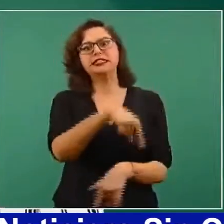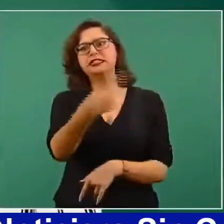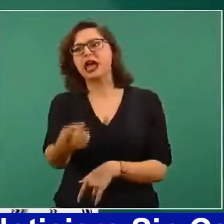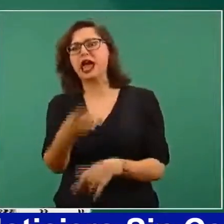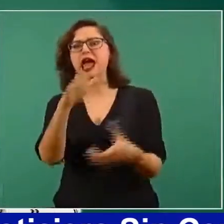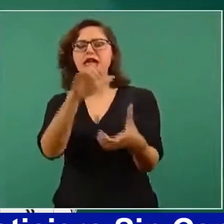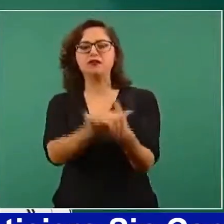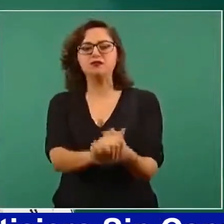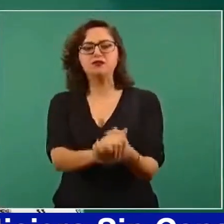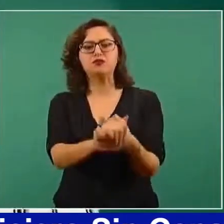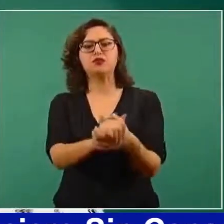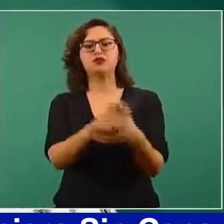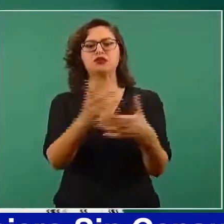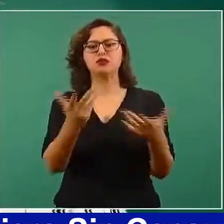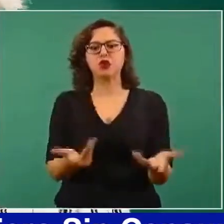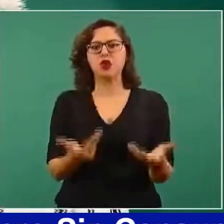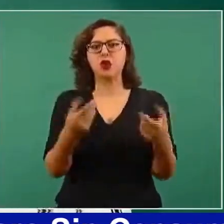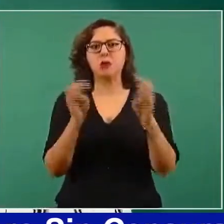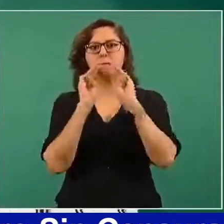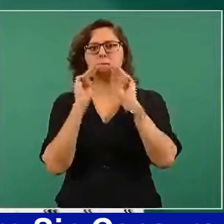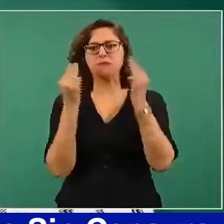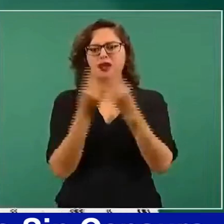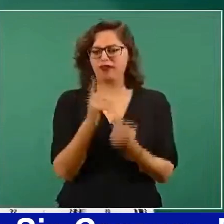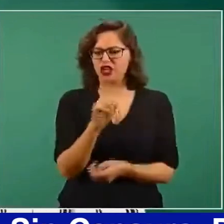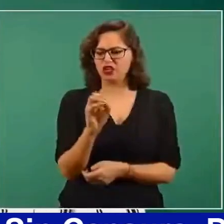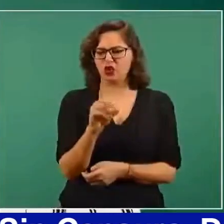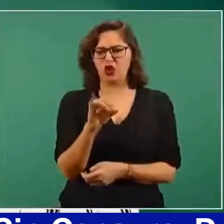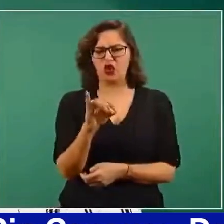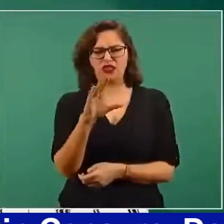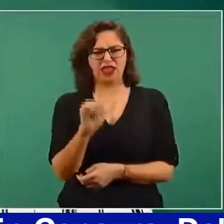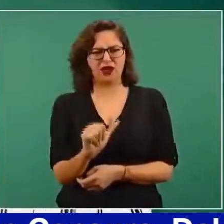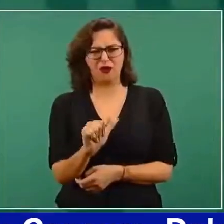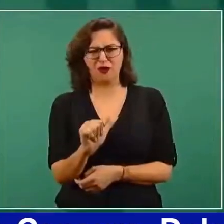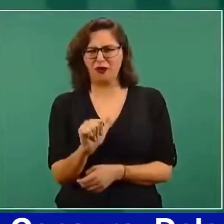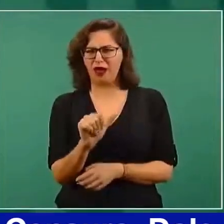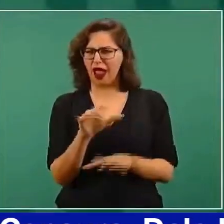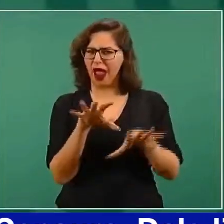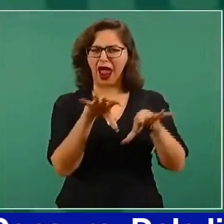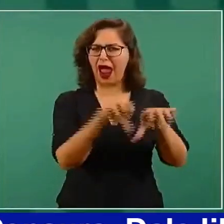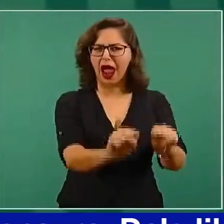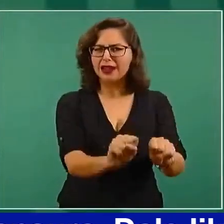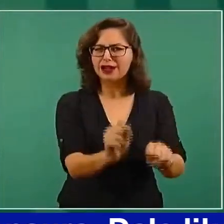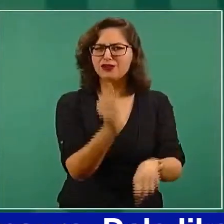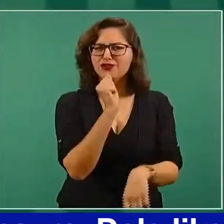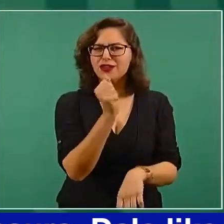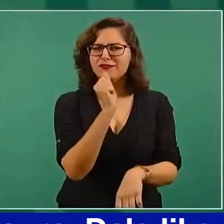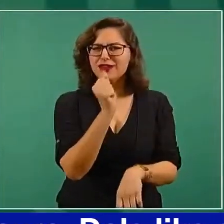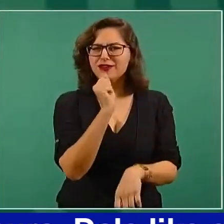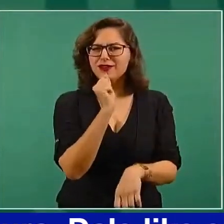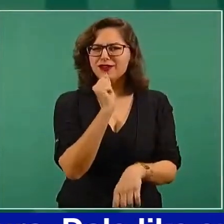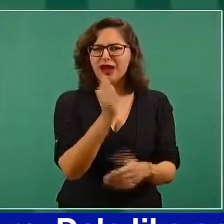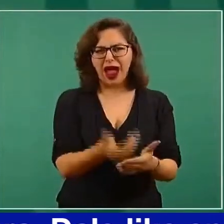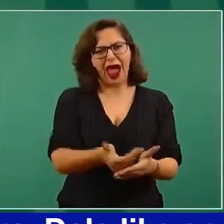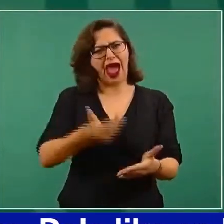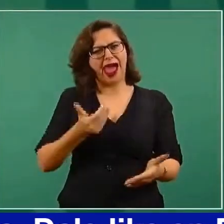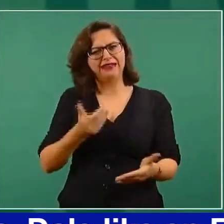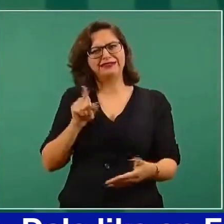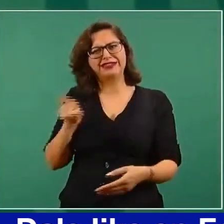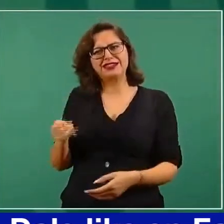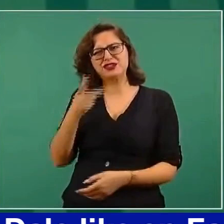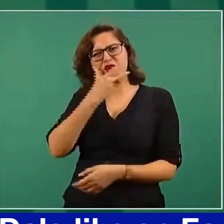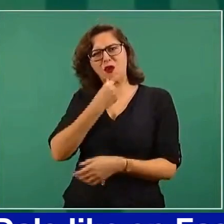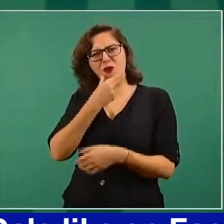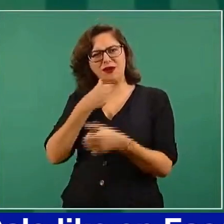secuestrador, que era una banda de los Zodíacos. Todo esto que ustedes acaban de presenciar fue antes siquiera de